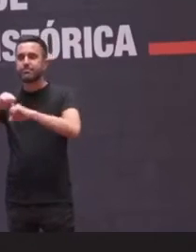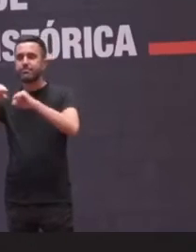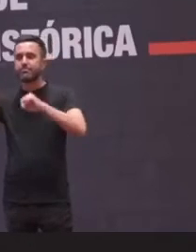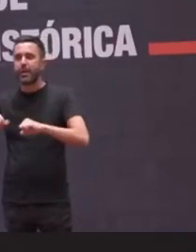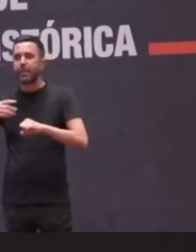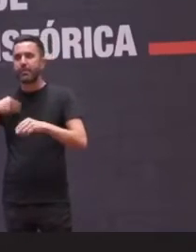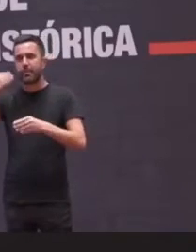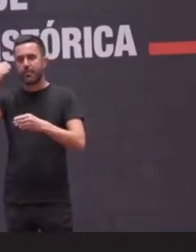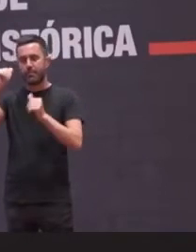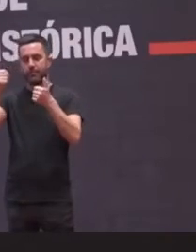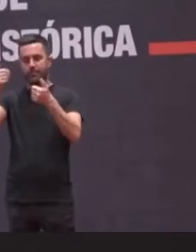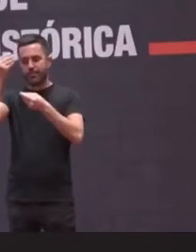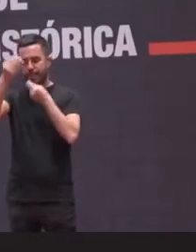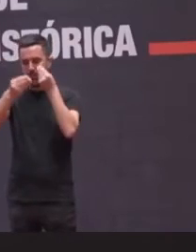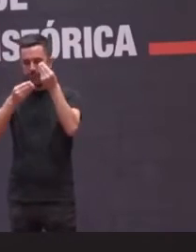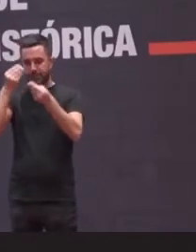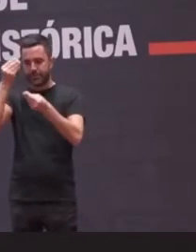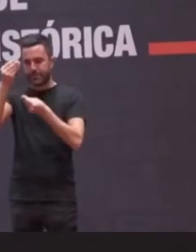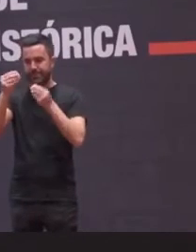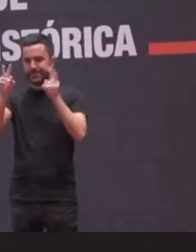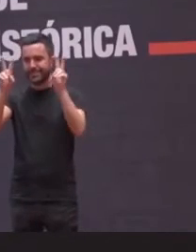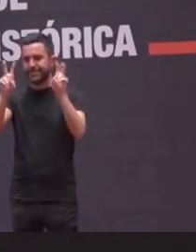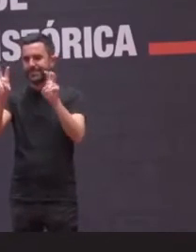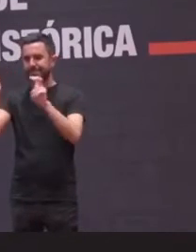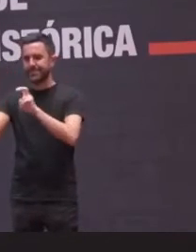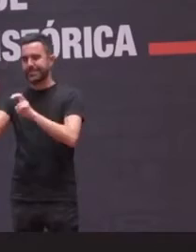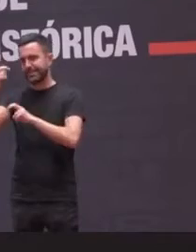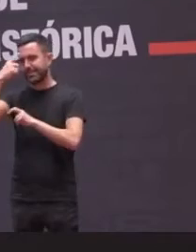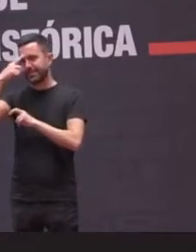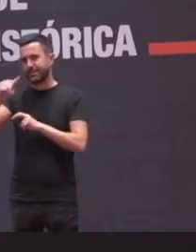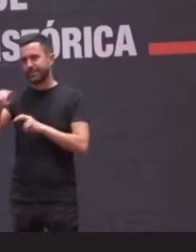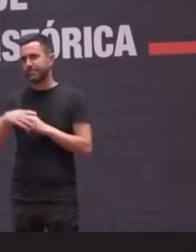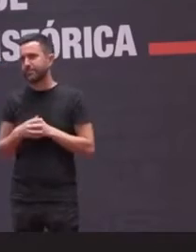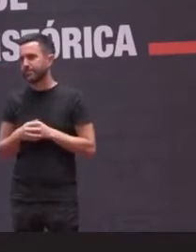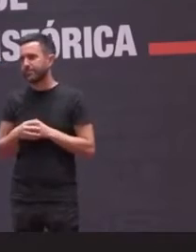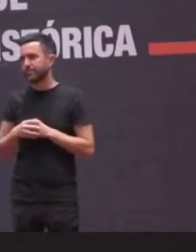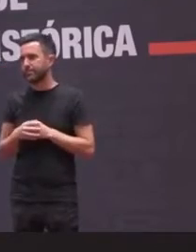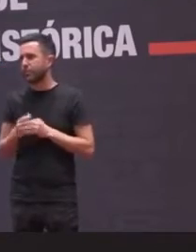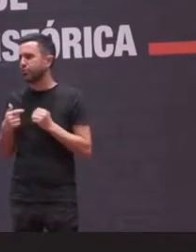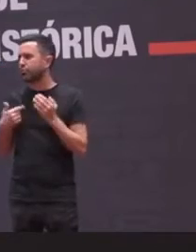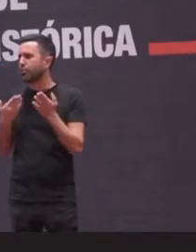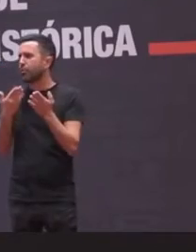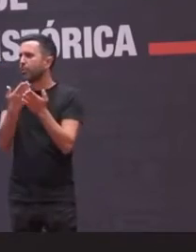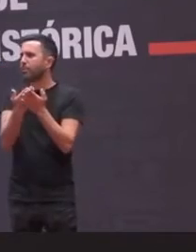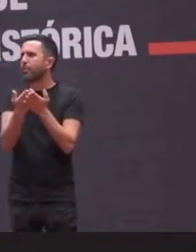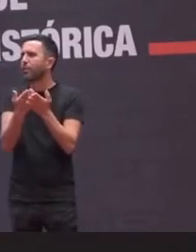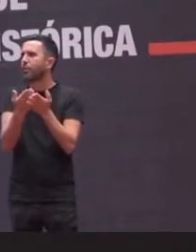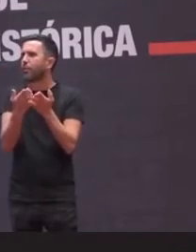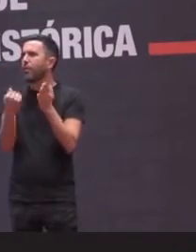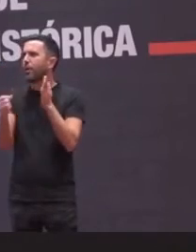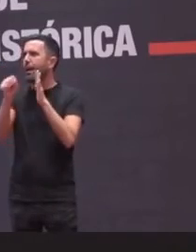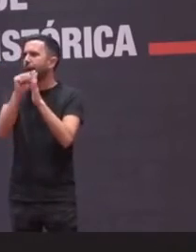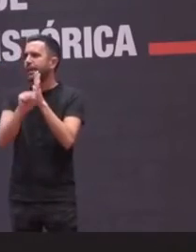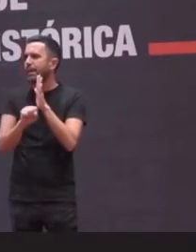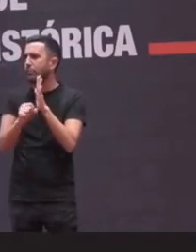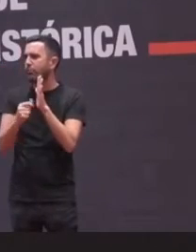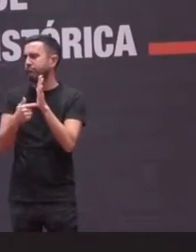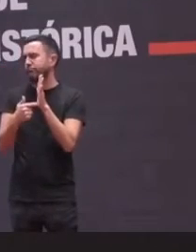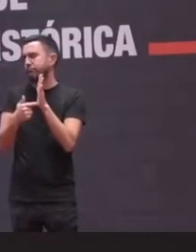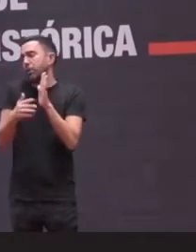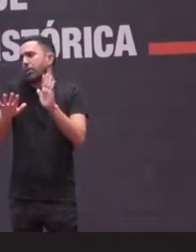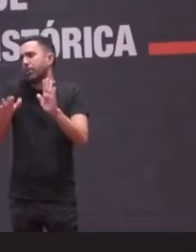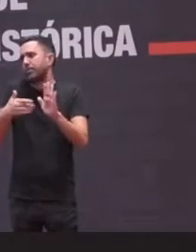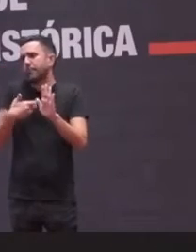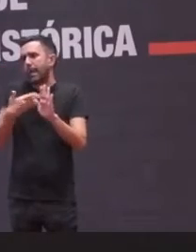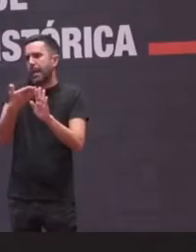reflexionar sobre estas cuestións que trasladei. Cando menos reflexionar. Non pido que haxe un artigo, pero cando menos na exposición de motivos que